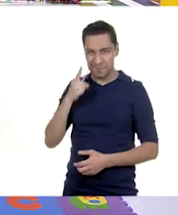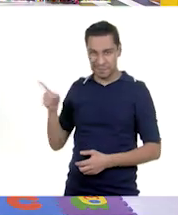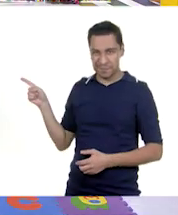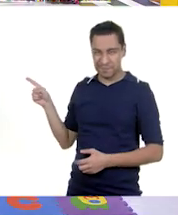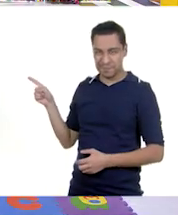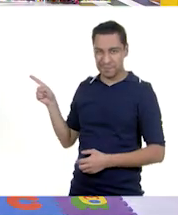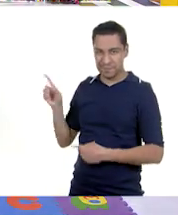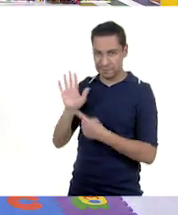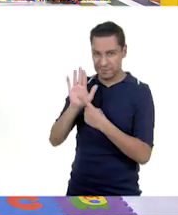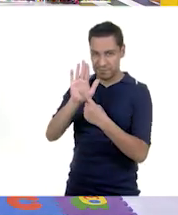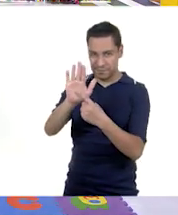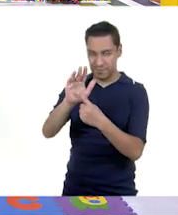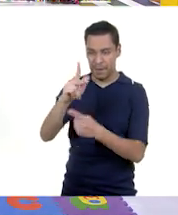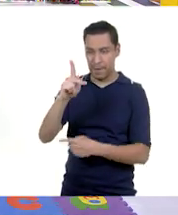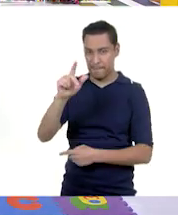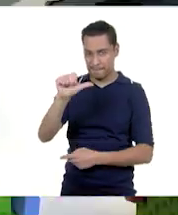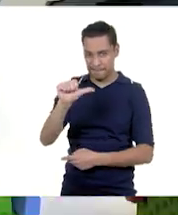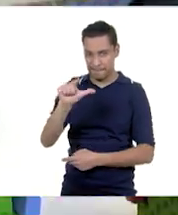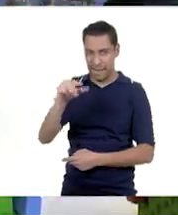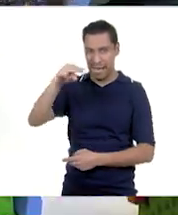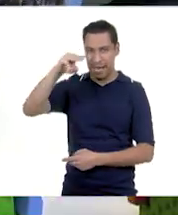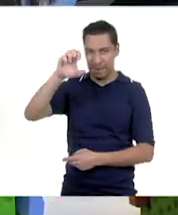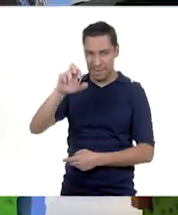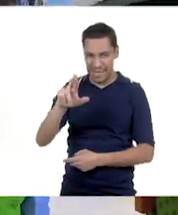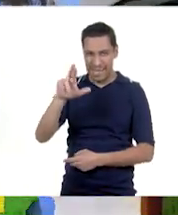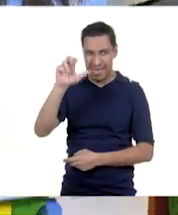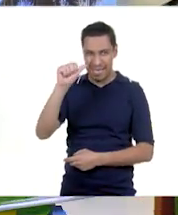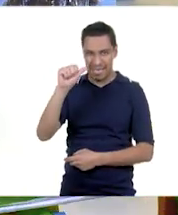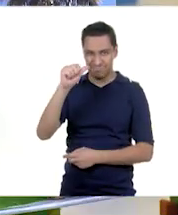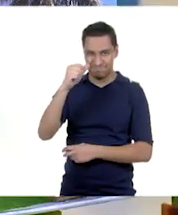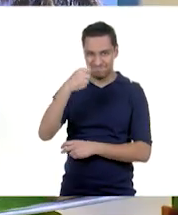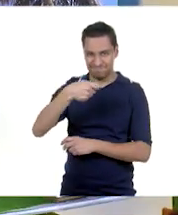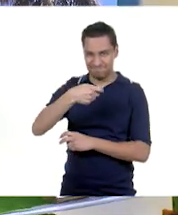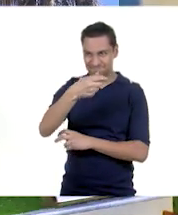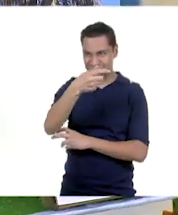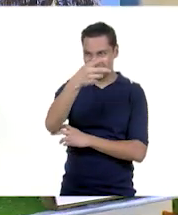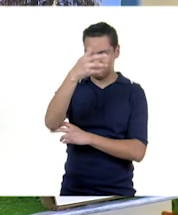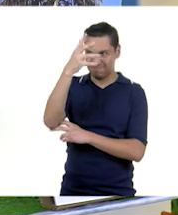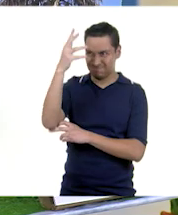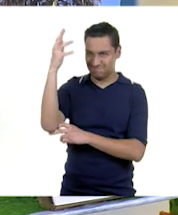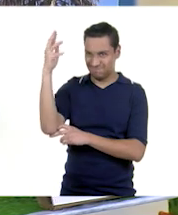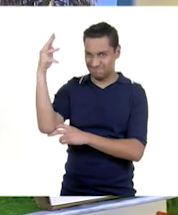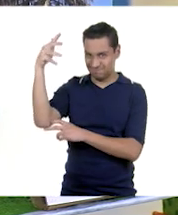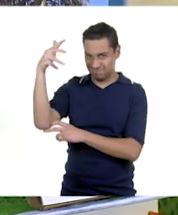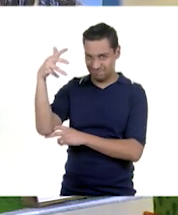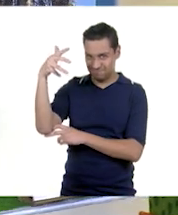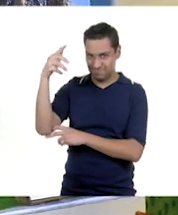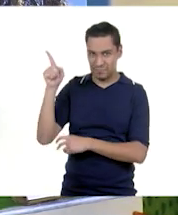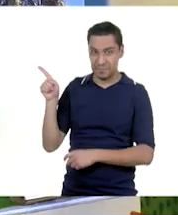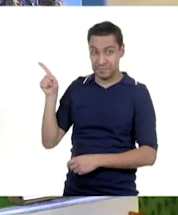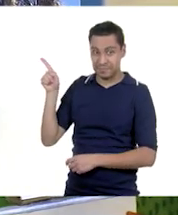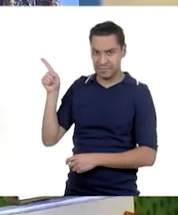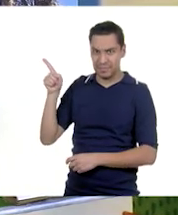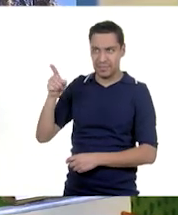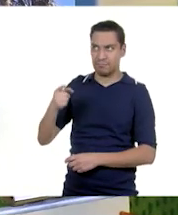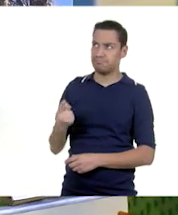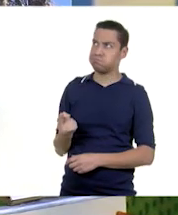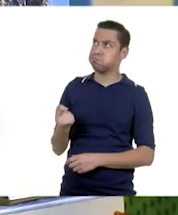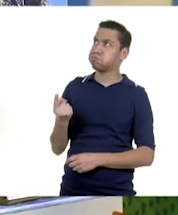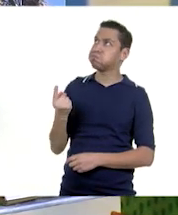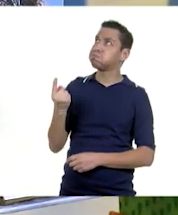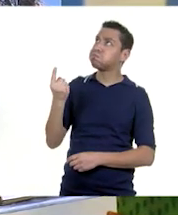bien, excelente. La palmera. Precisamente, la palmera la podemos encontrar. Los tamaños pueden variar. Algunas pueden ser